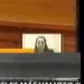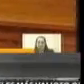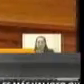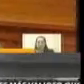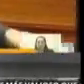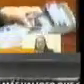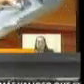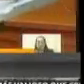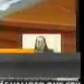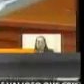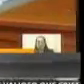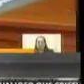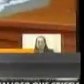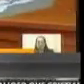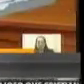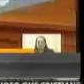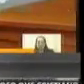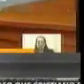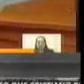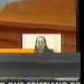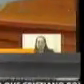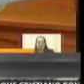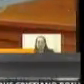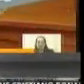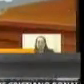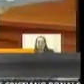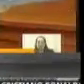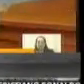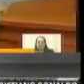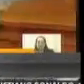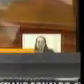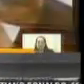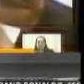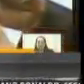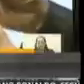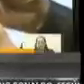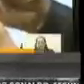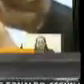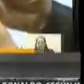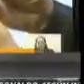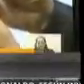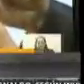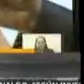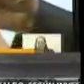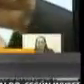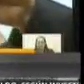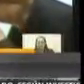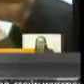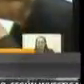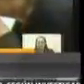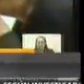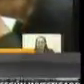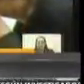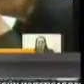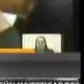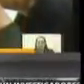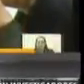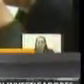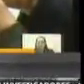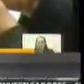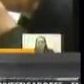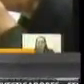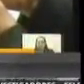539 embarcaciones de madera de madera hasta 110 metros cúbicos de capacidad estas son las embarcaciones industriales